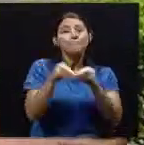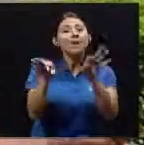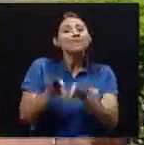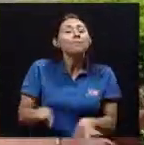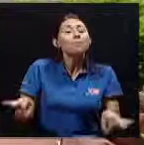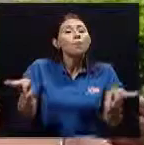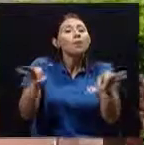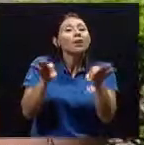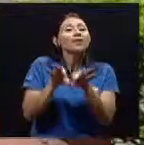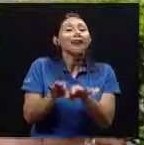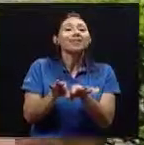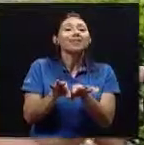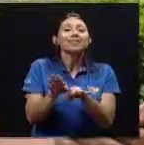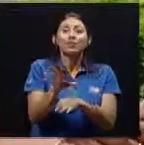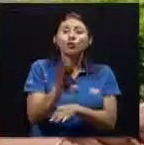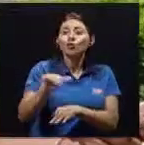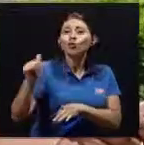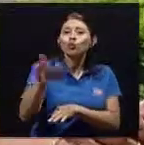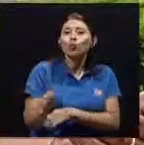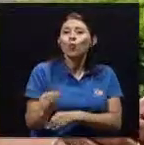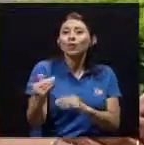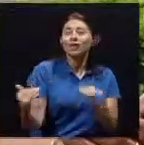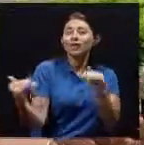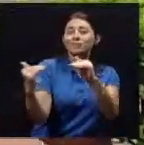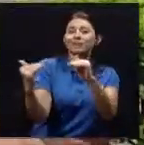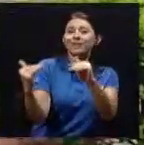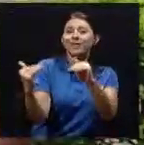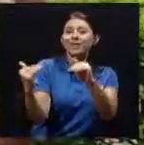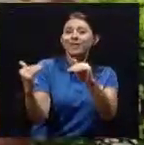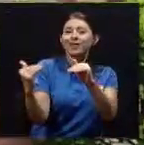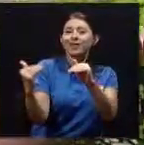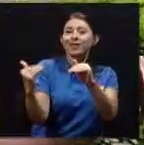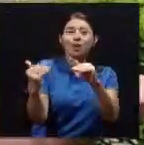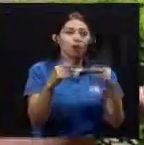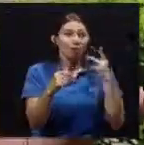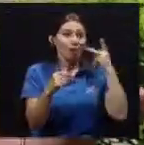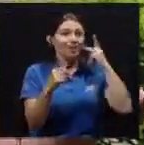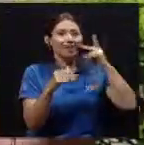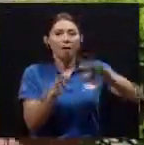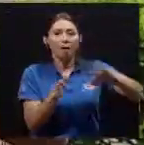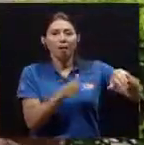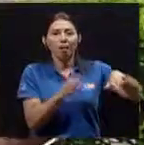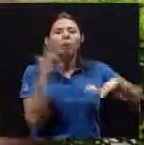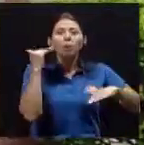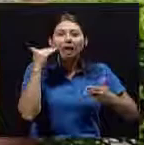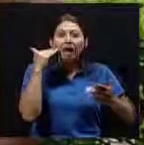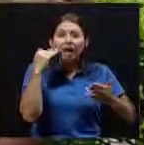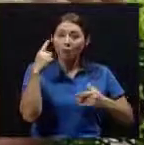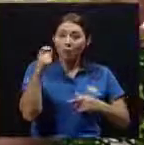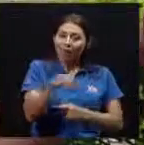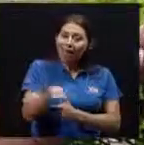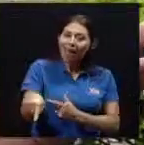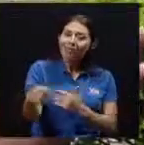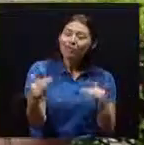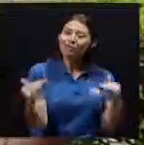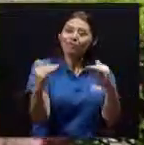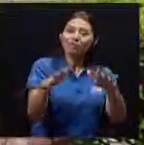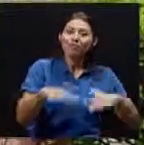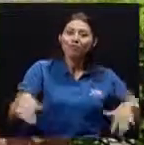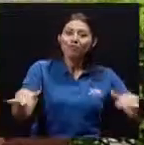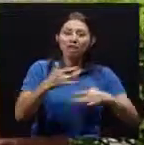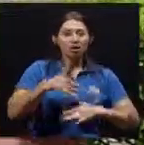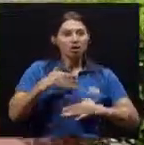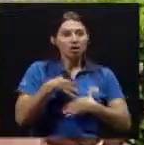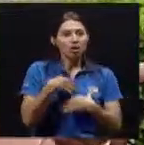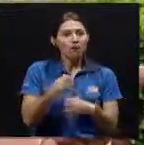inclusive los mismos padres, ¿verdad? ¿Por qué? Porque desarrollan una relación de confianza, porque relacionan un ambiente donde se